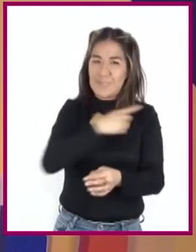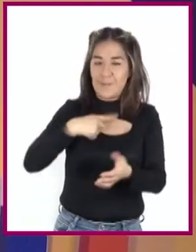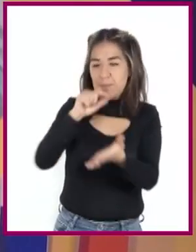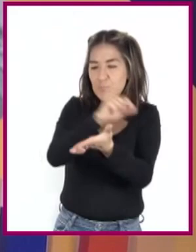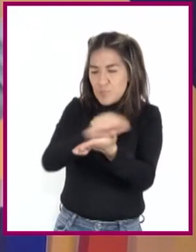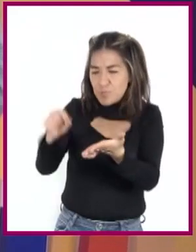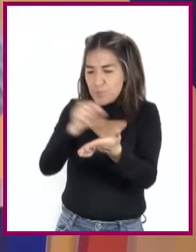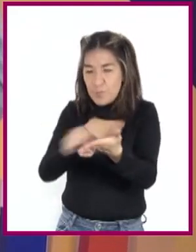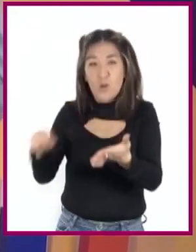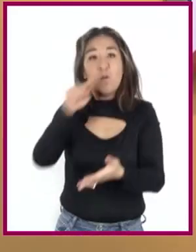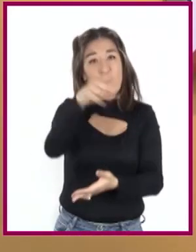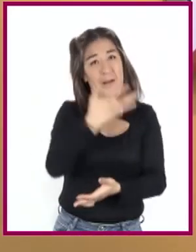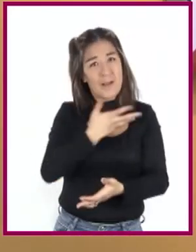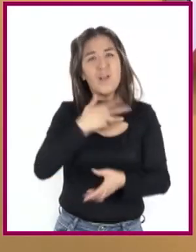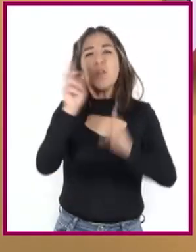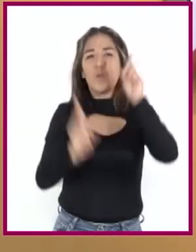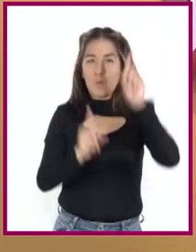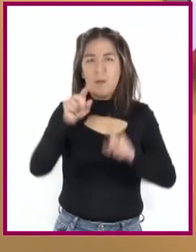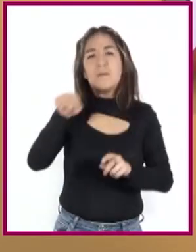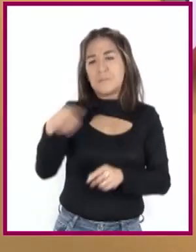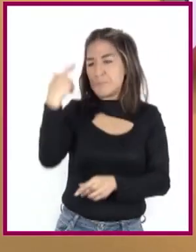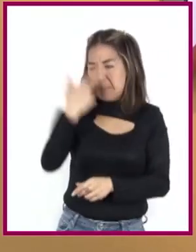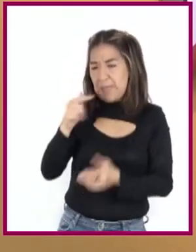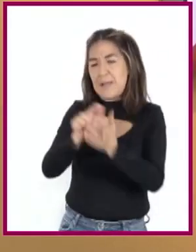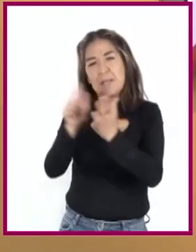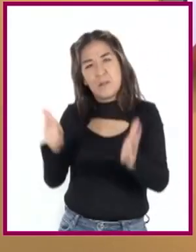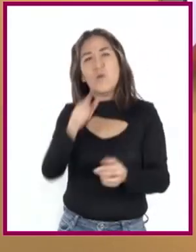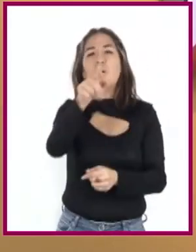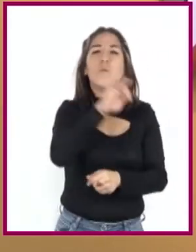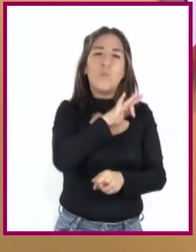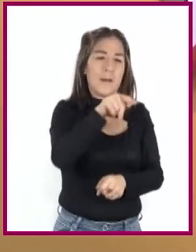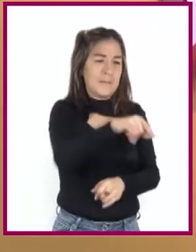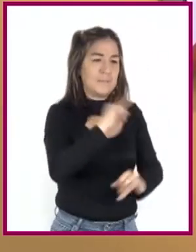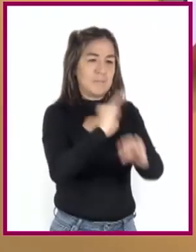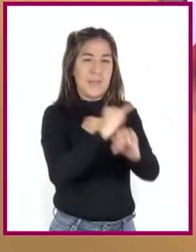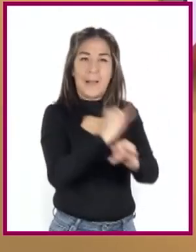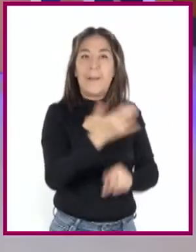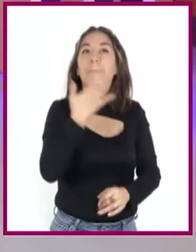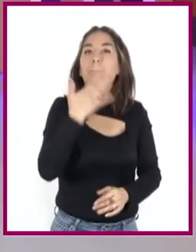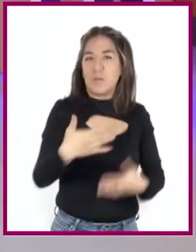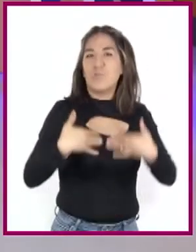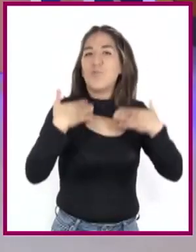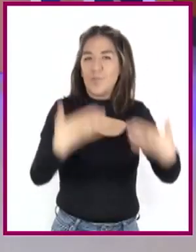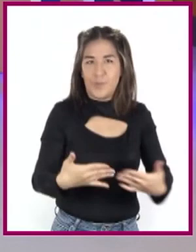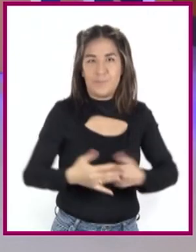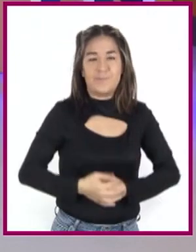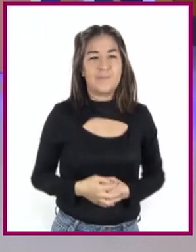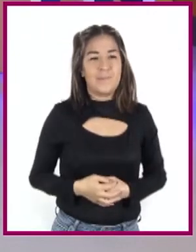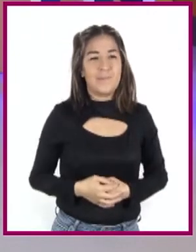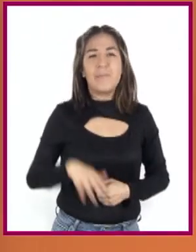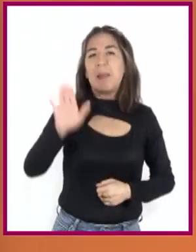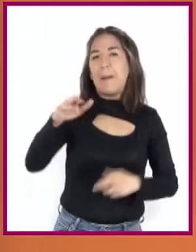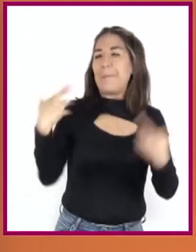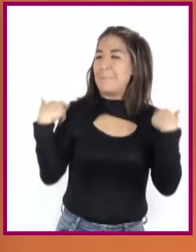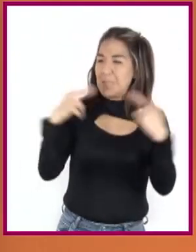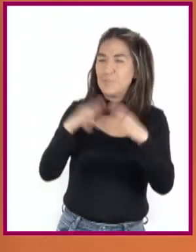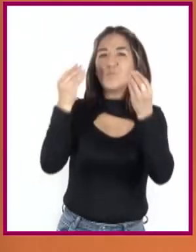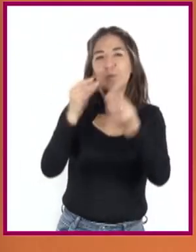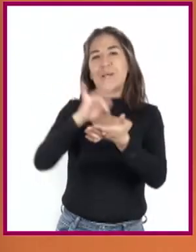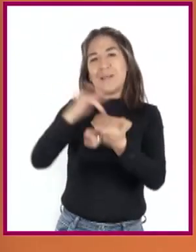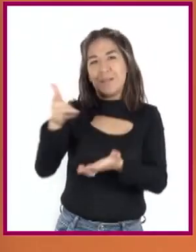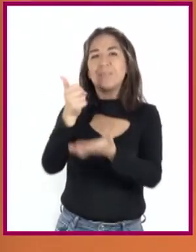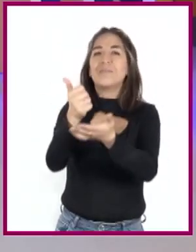resolver dudas, revisen su libro de texto o recurran a fuentes de información confiable. Maestro Cosme, le agradecemos mucho